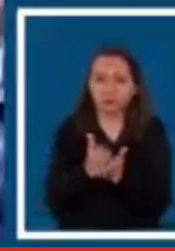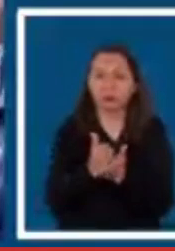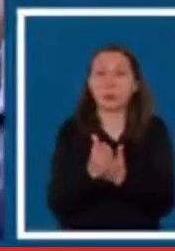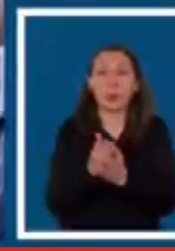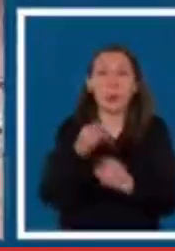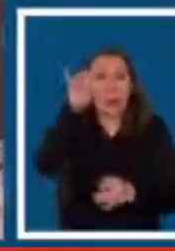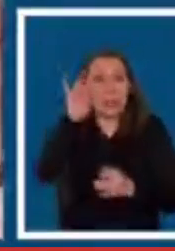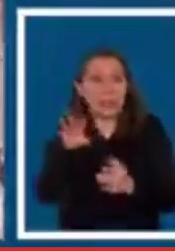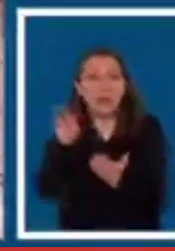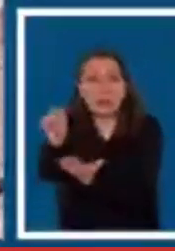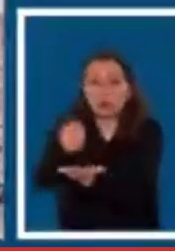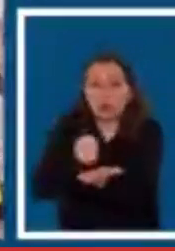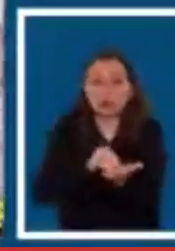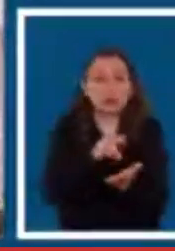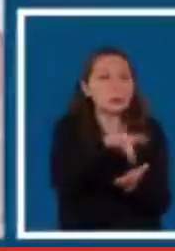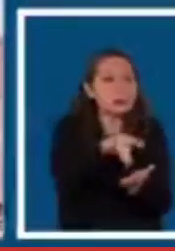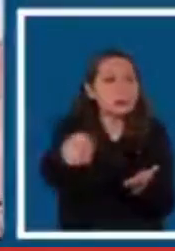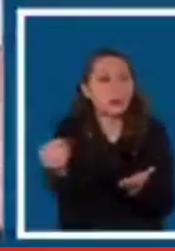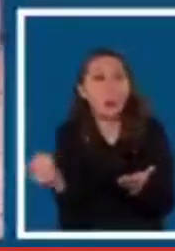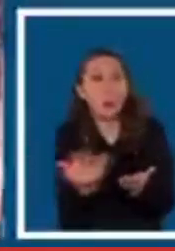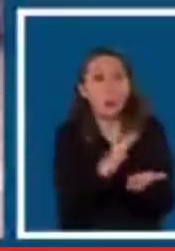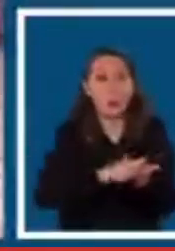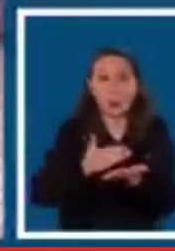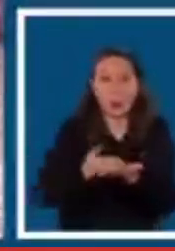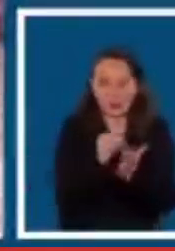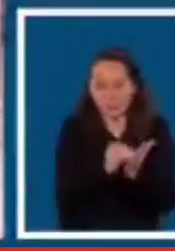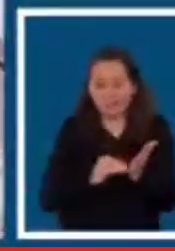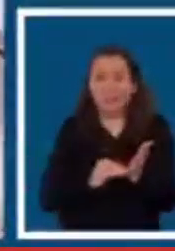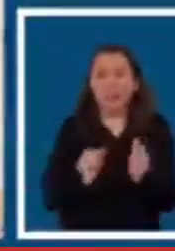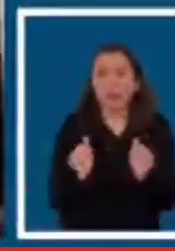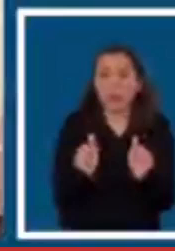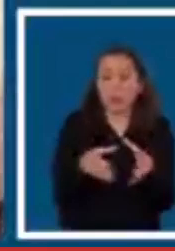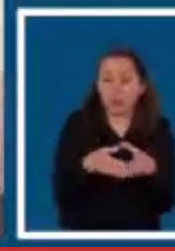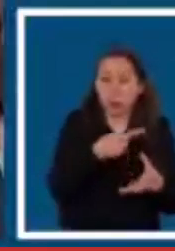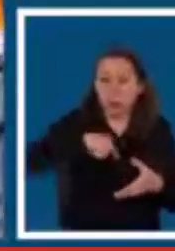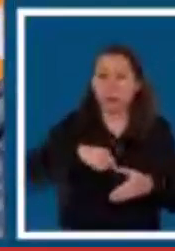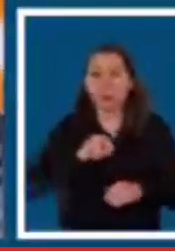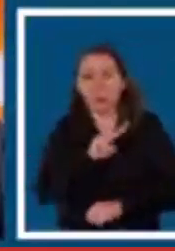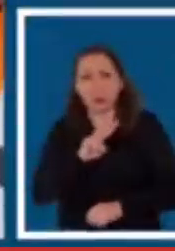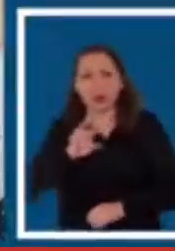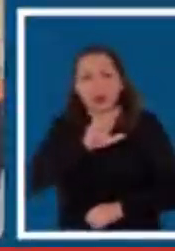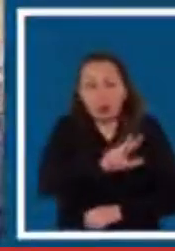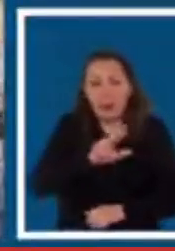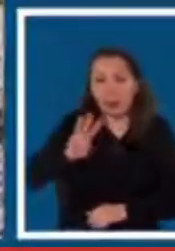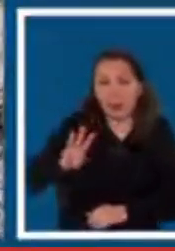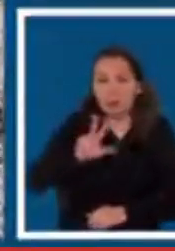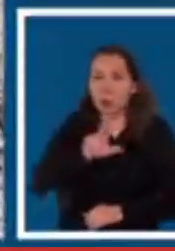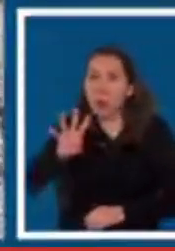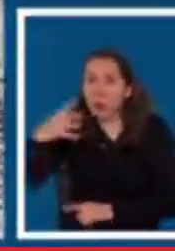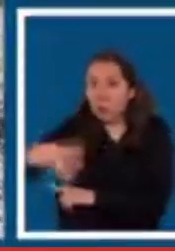a los catastros que lleva adelante el Ministerio de desarrollo social nuestros equipos en conjunto con los ochenta y tres ochenta y cuatro municipios que